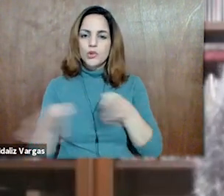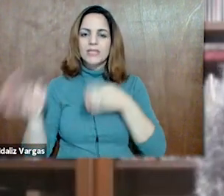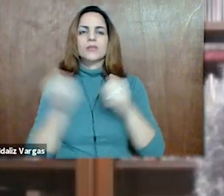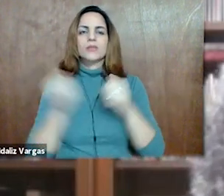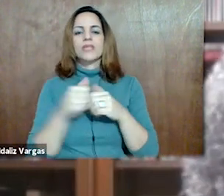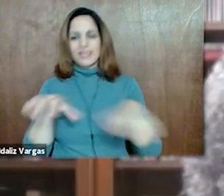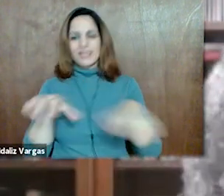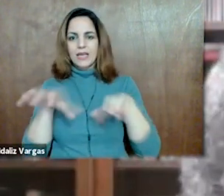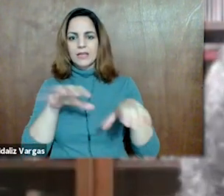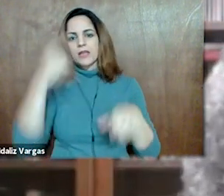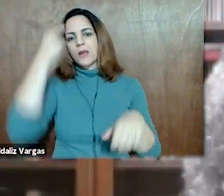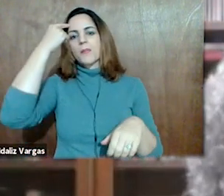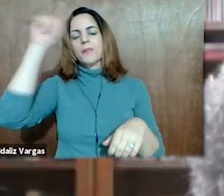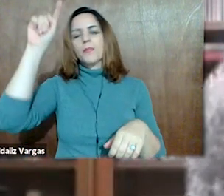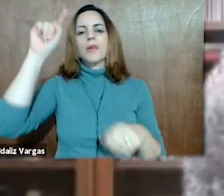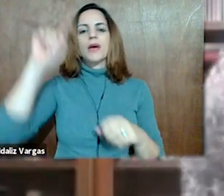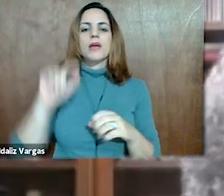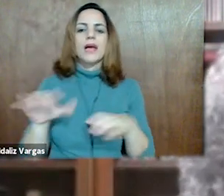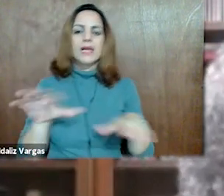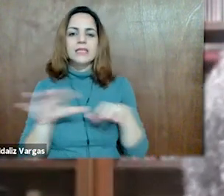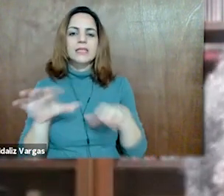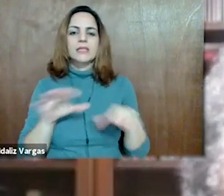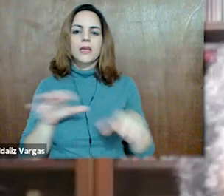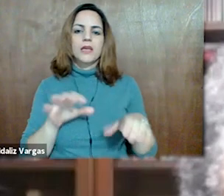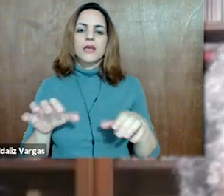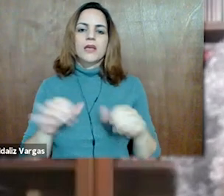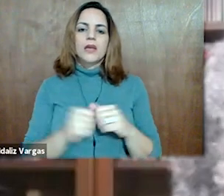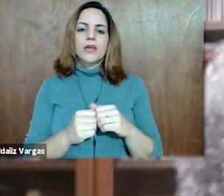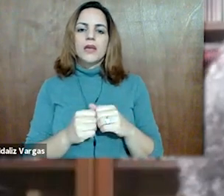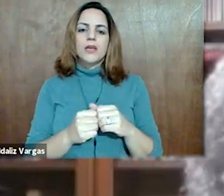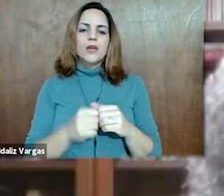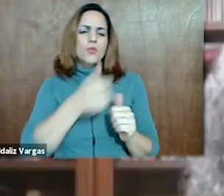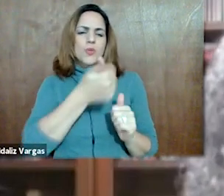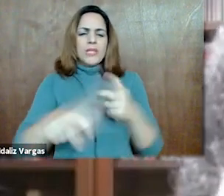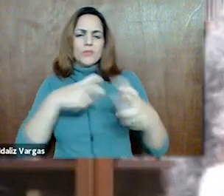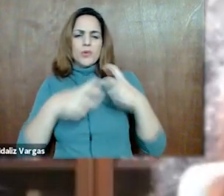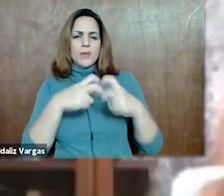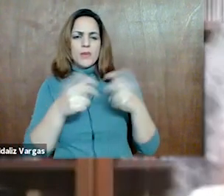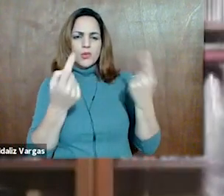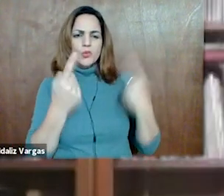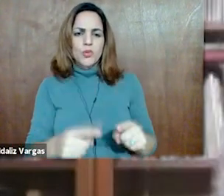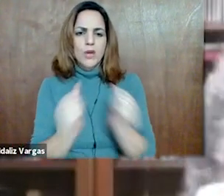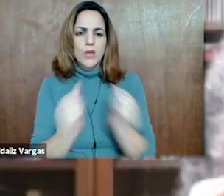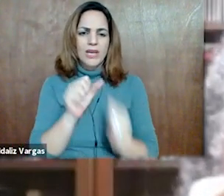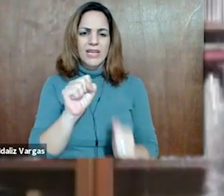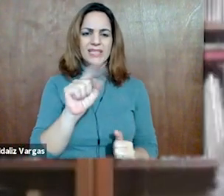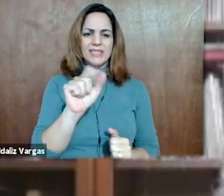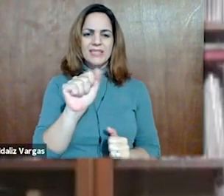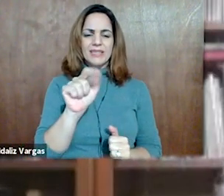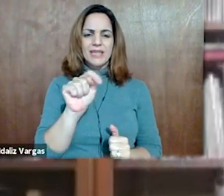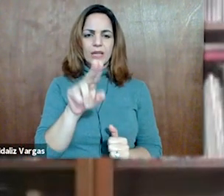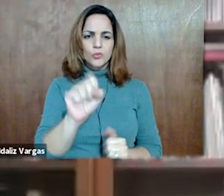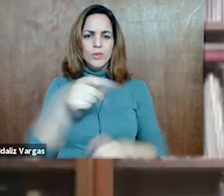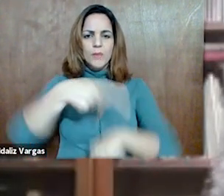la, cualquier consulta realmente vinculante sobre la solución del estatus de Puerto Rico. Así que esa